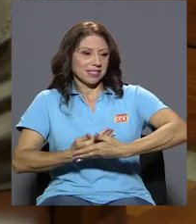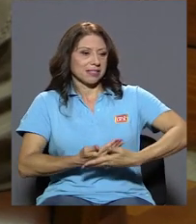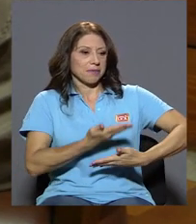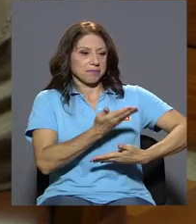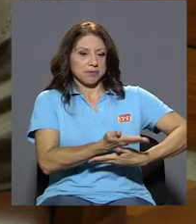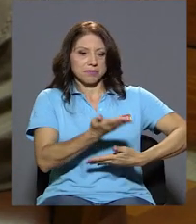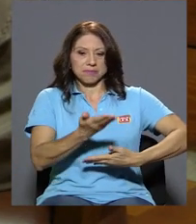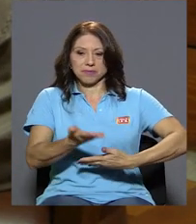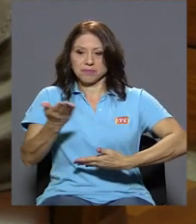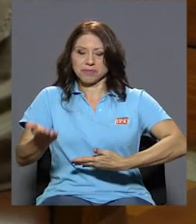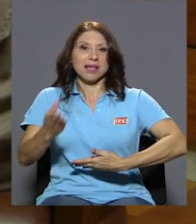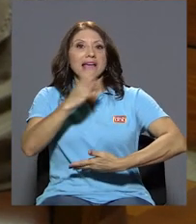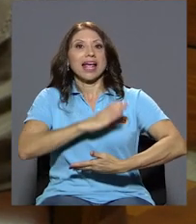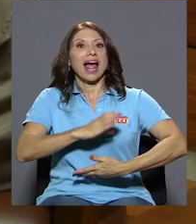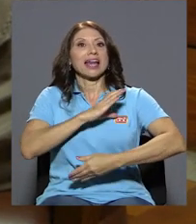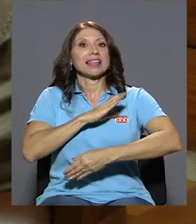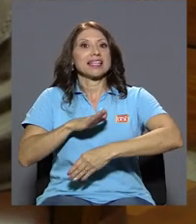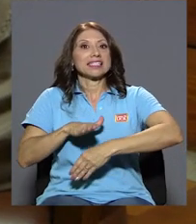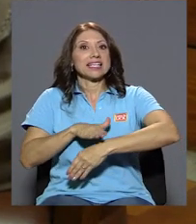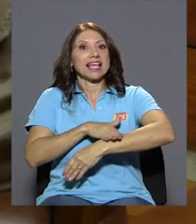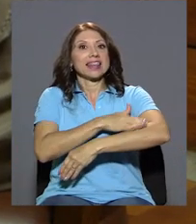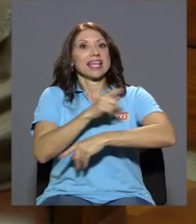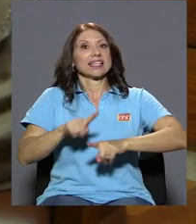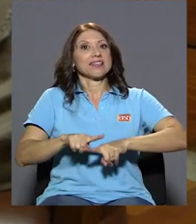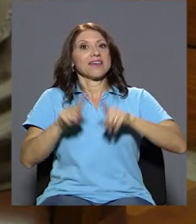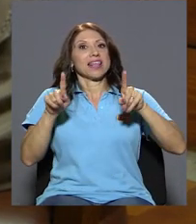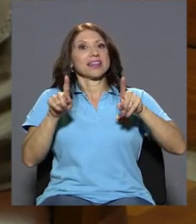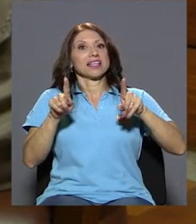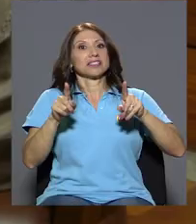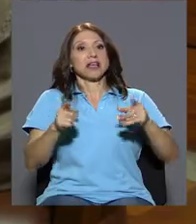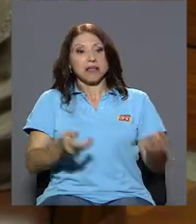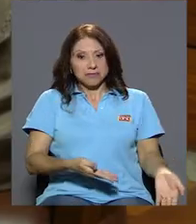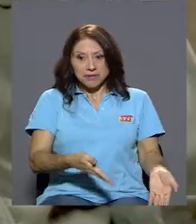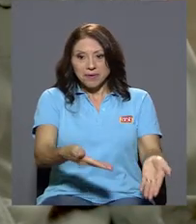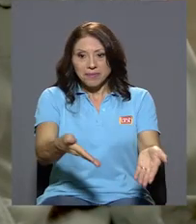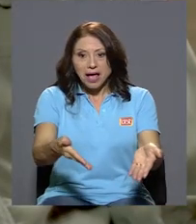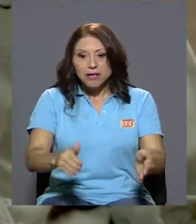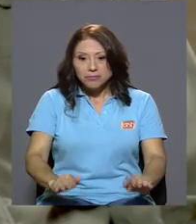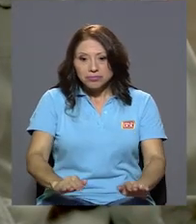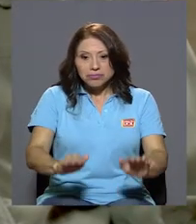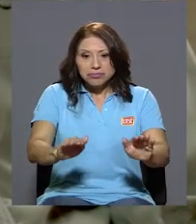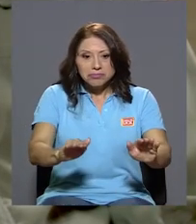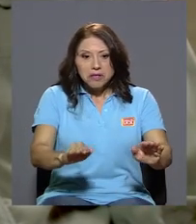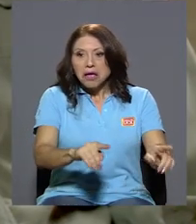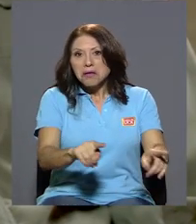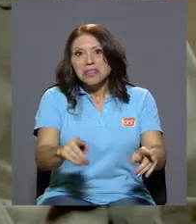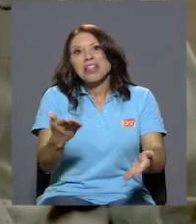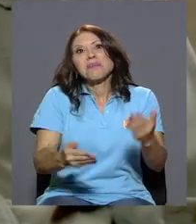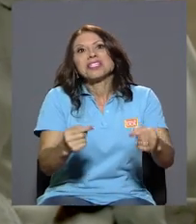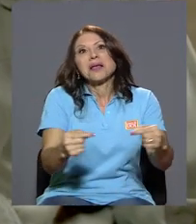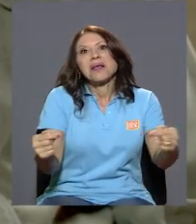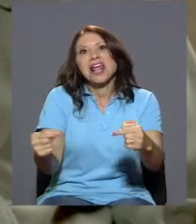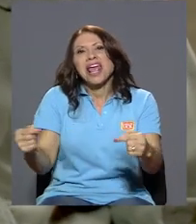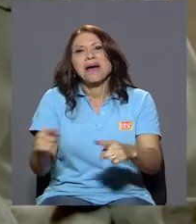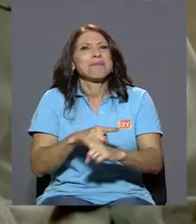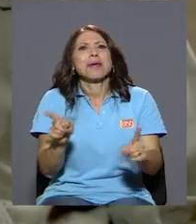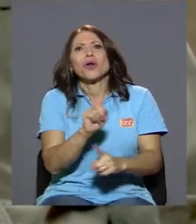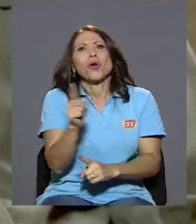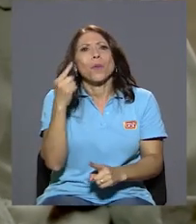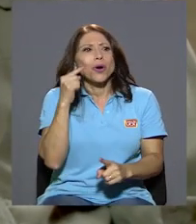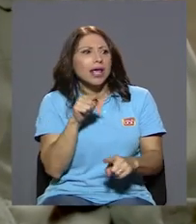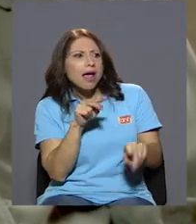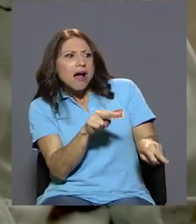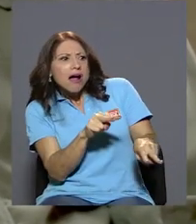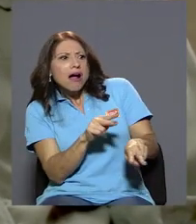técnicas diferentes nos deja ahí y puede ser que se pelean pero ninguno se pelea porque el color del otro es